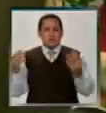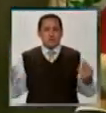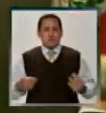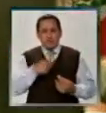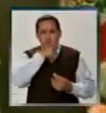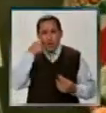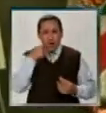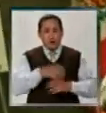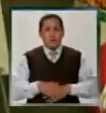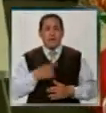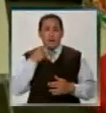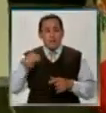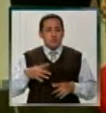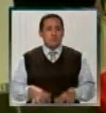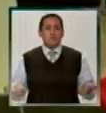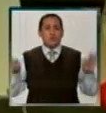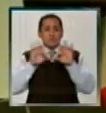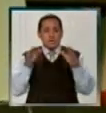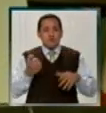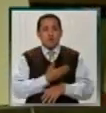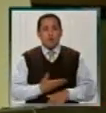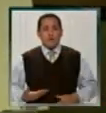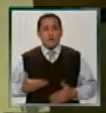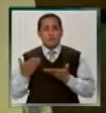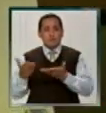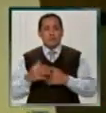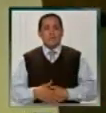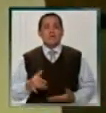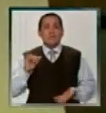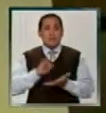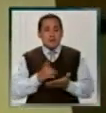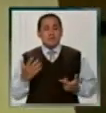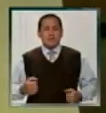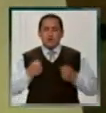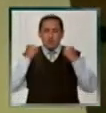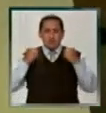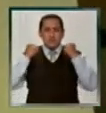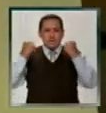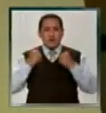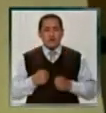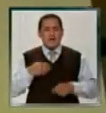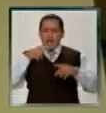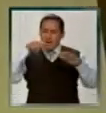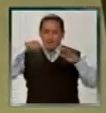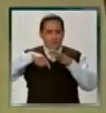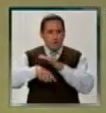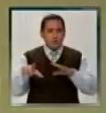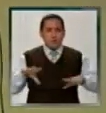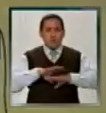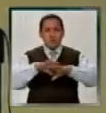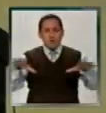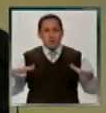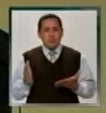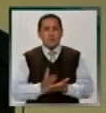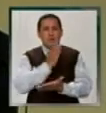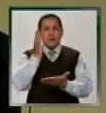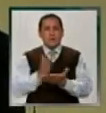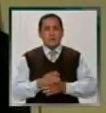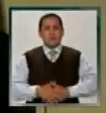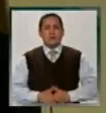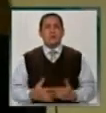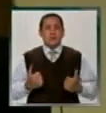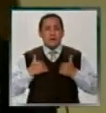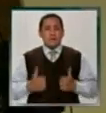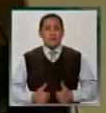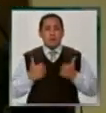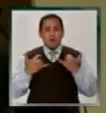drogas es una de las prioridades de su gobierno y que se luchará a fondo frente a esta problemática que vive